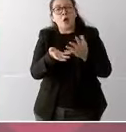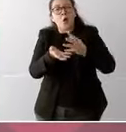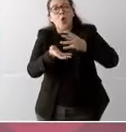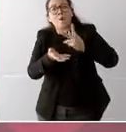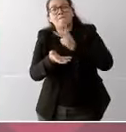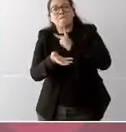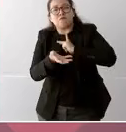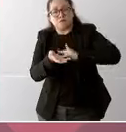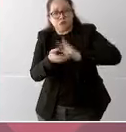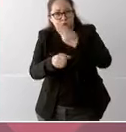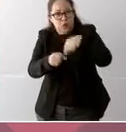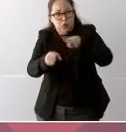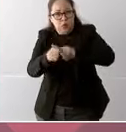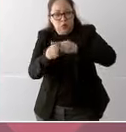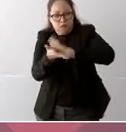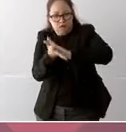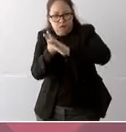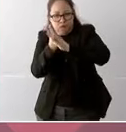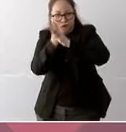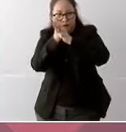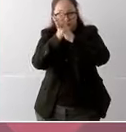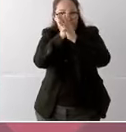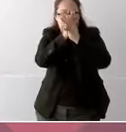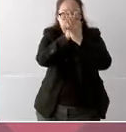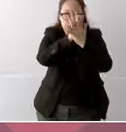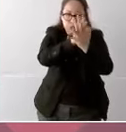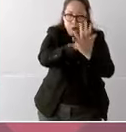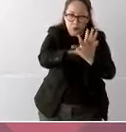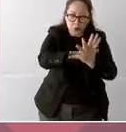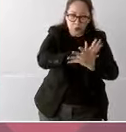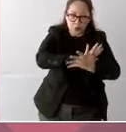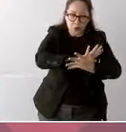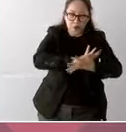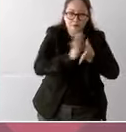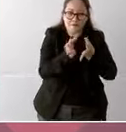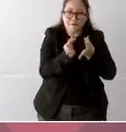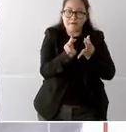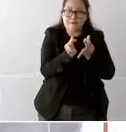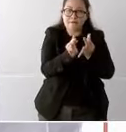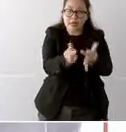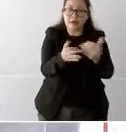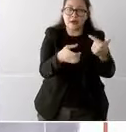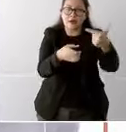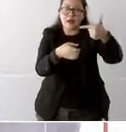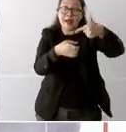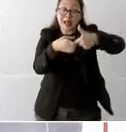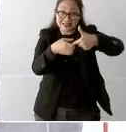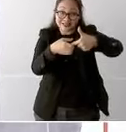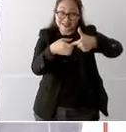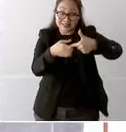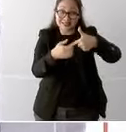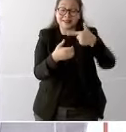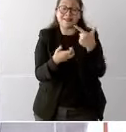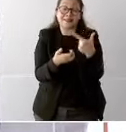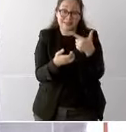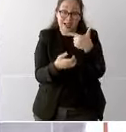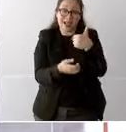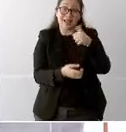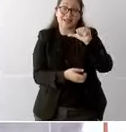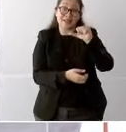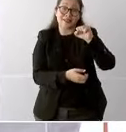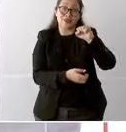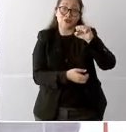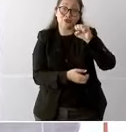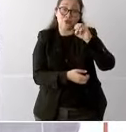exprimir bien la materia prima y producir gasolinas, porque acuérdense que